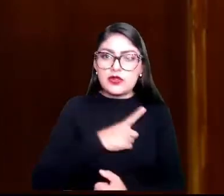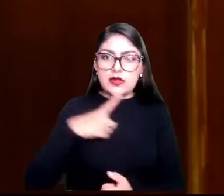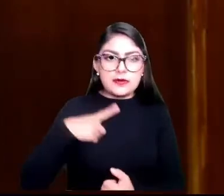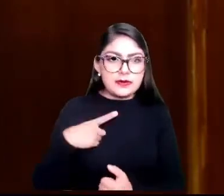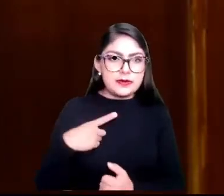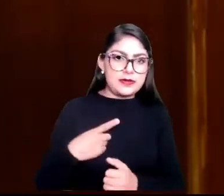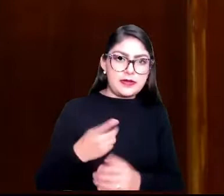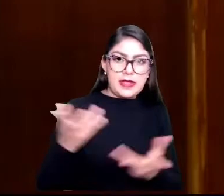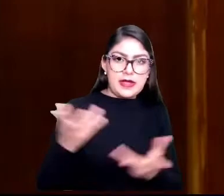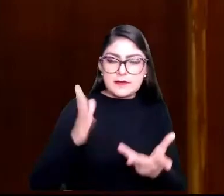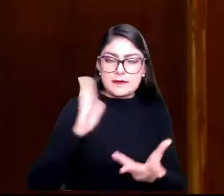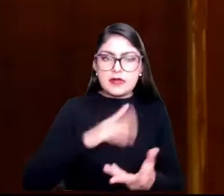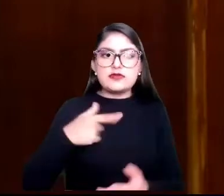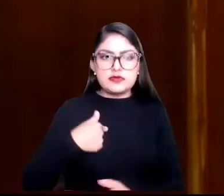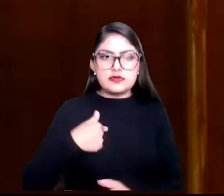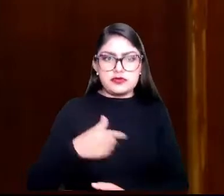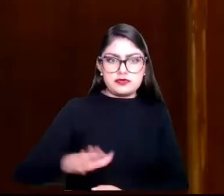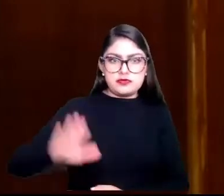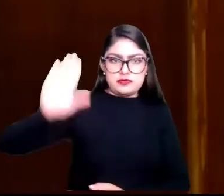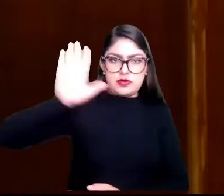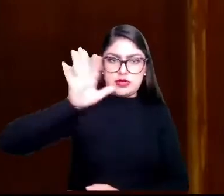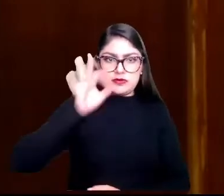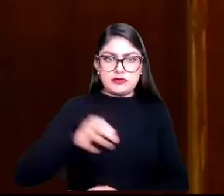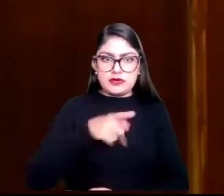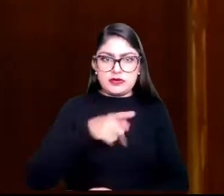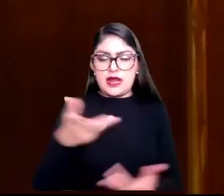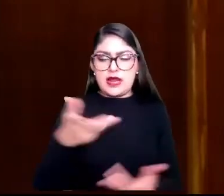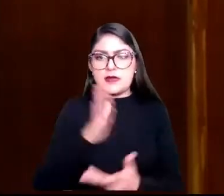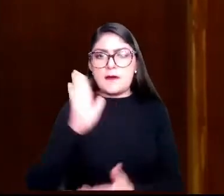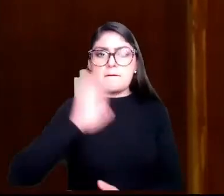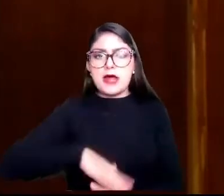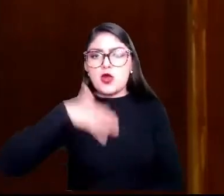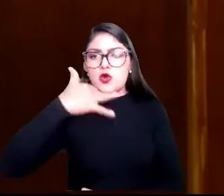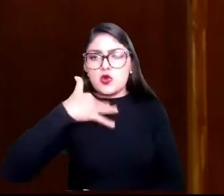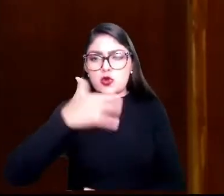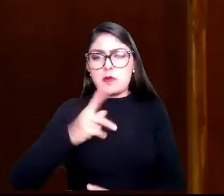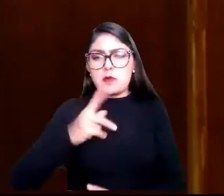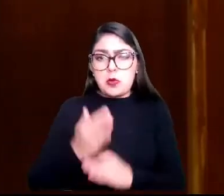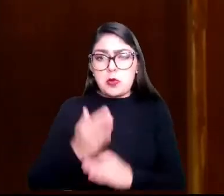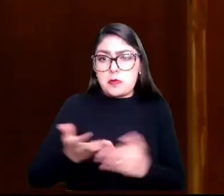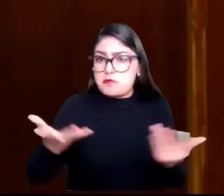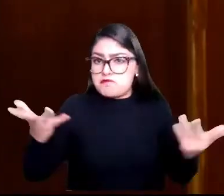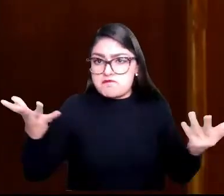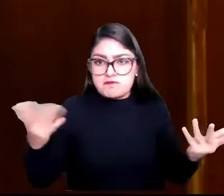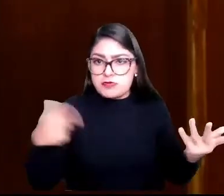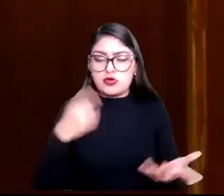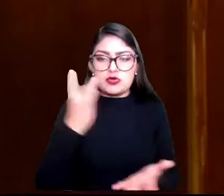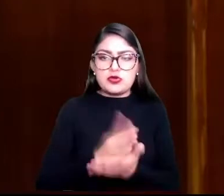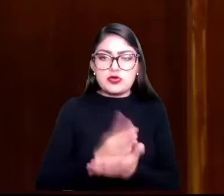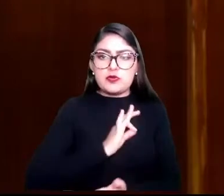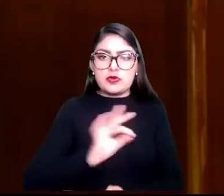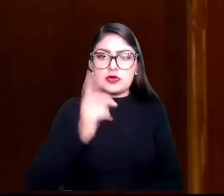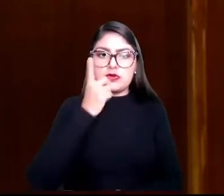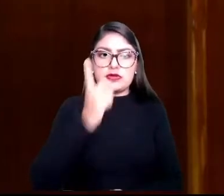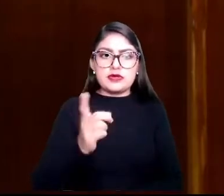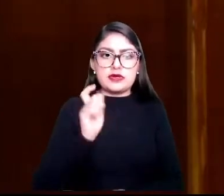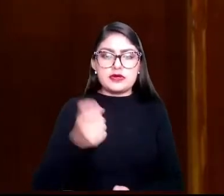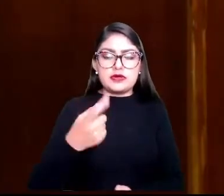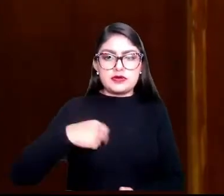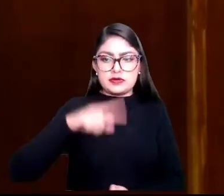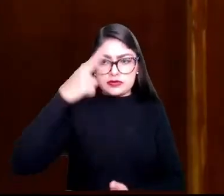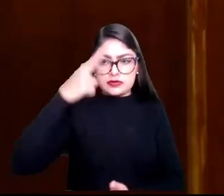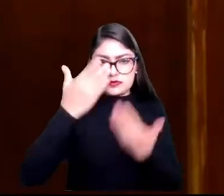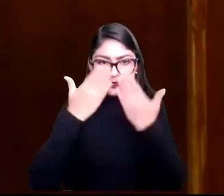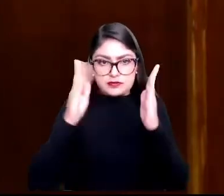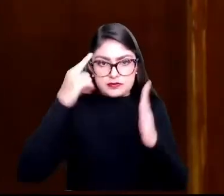se hizo de mala forma. Hoy solamente dejamos la ventana abierta para que sea contentillo y para que